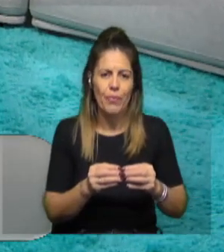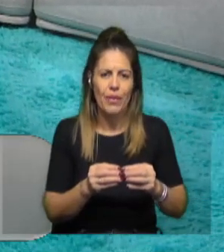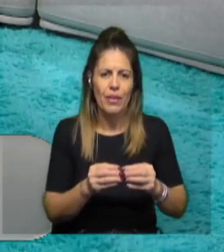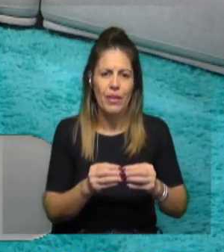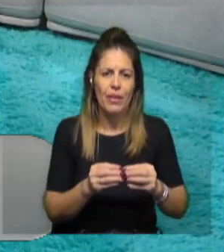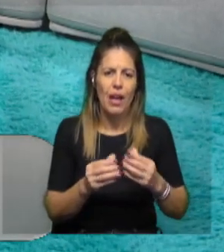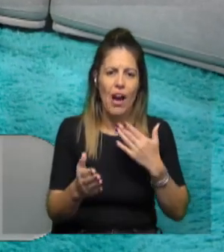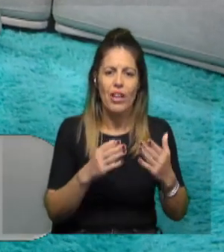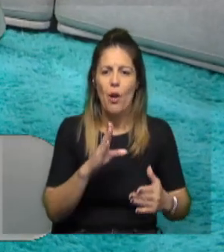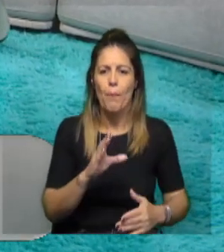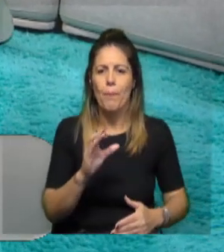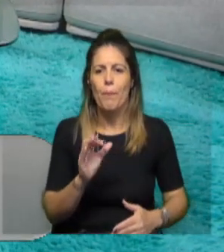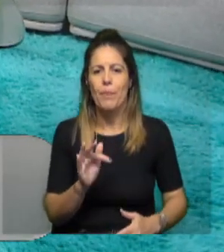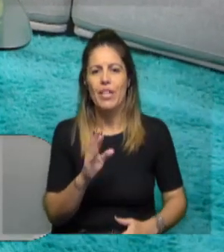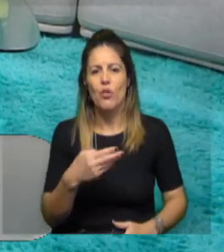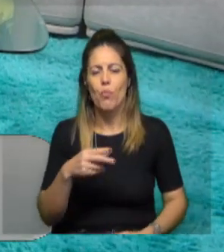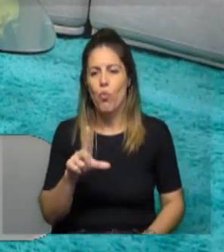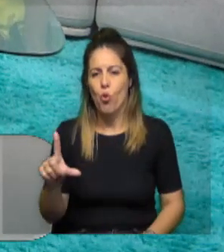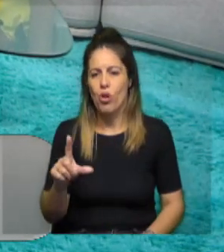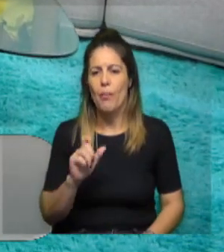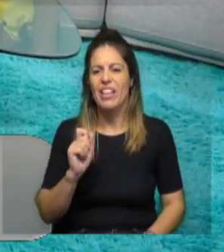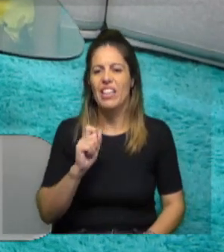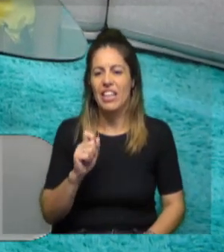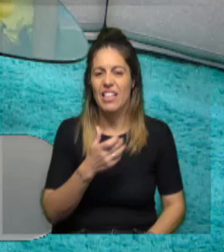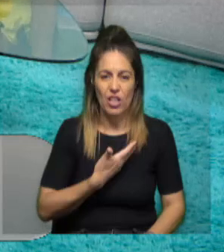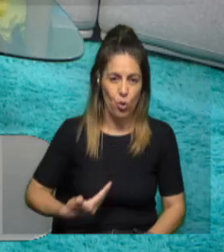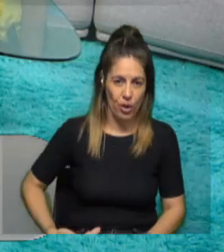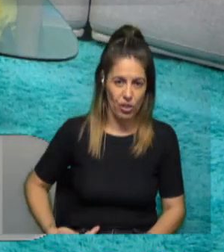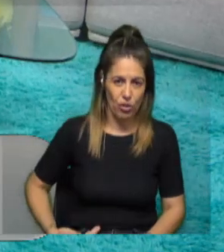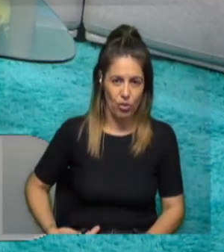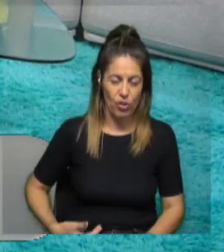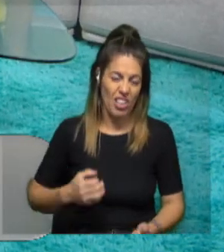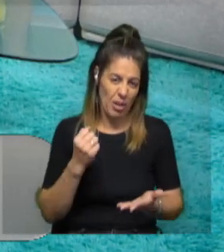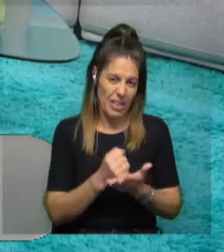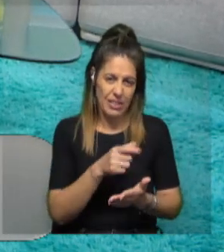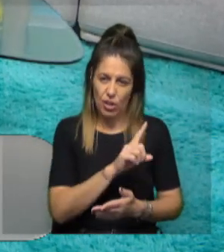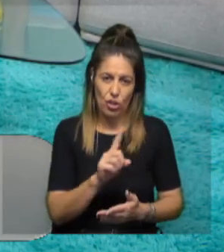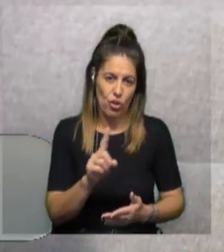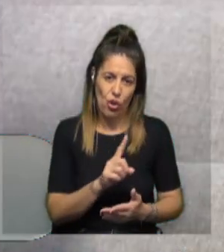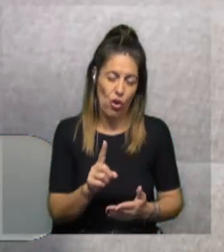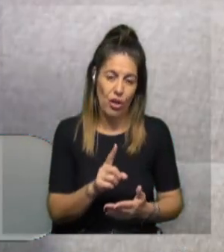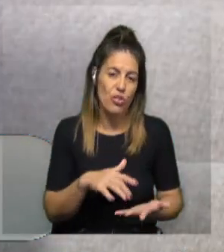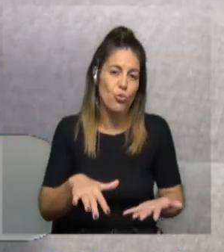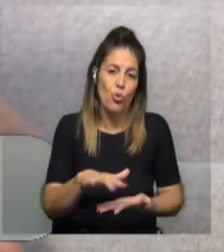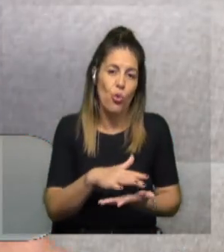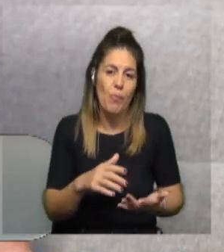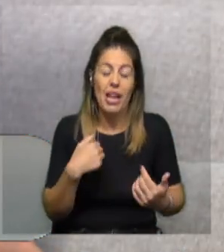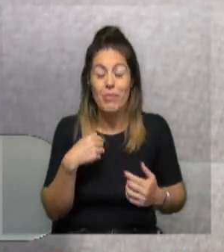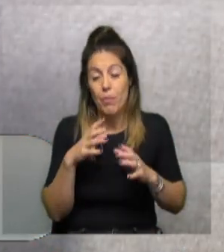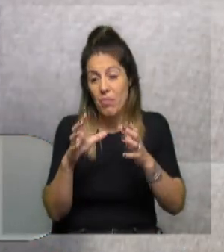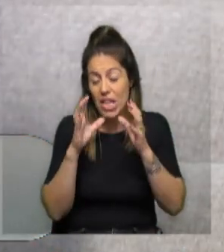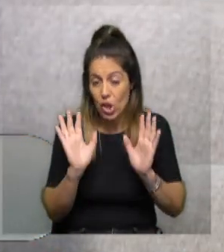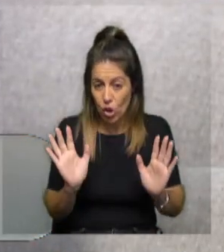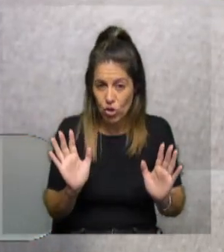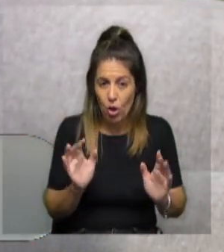se comporta así por estigmatizando a quien tiene los pitbull. Lo cual a mí es un lugar donde para mí es medio peligroso